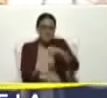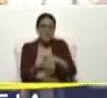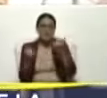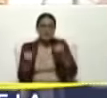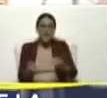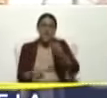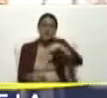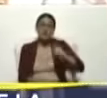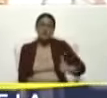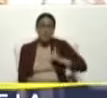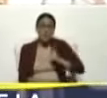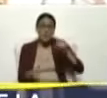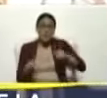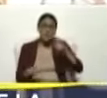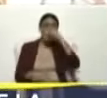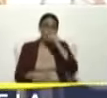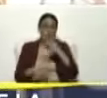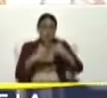Aprovechemos estos años,